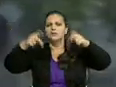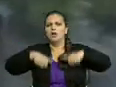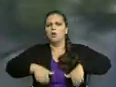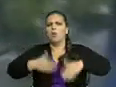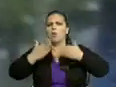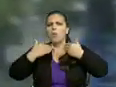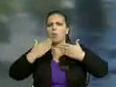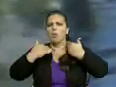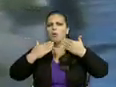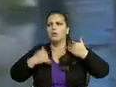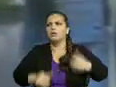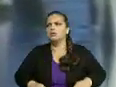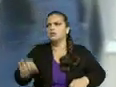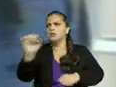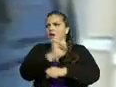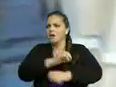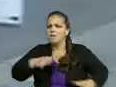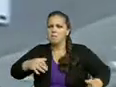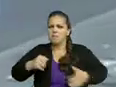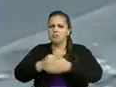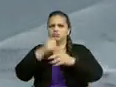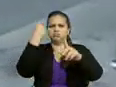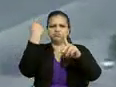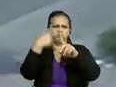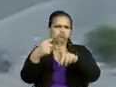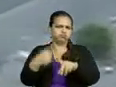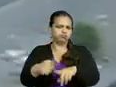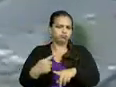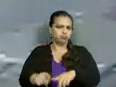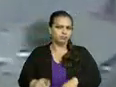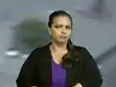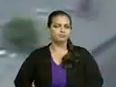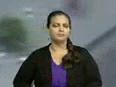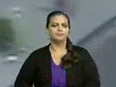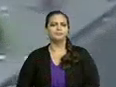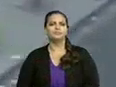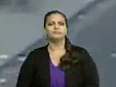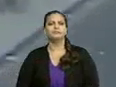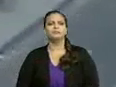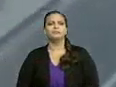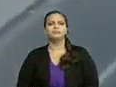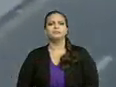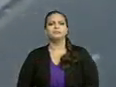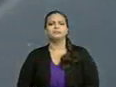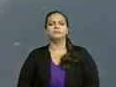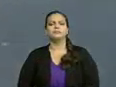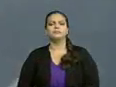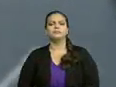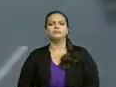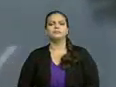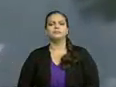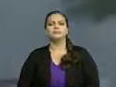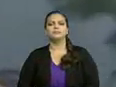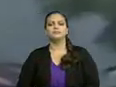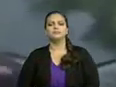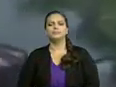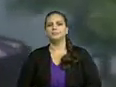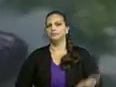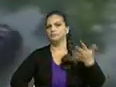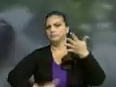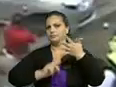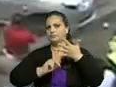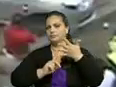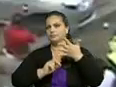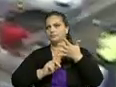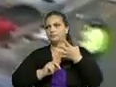Ciudadana. Esto durante el feriado de fin de año en Guayaquil. Percances viales se produjeron en diferentes sectores de la urbe.